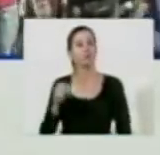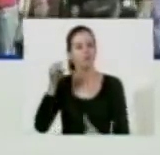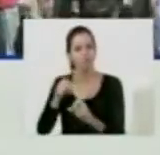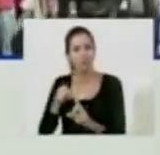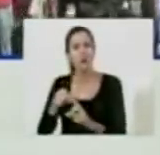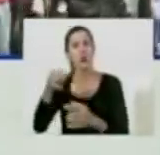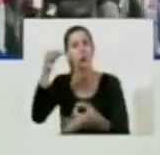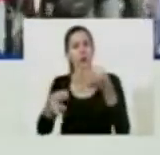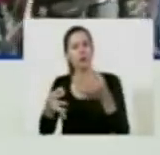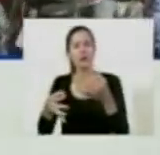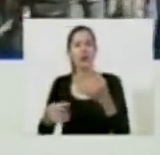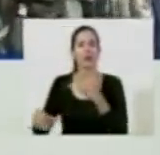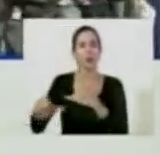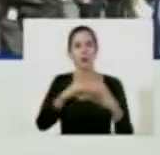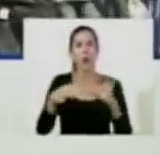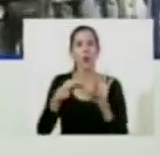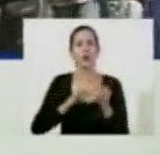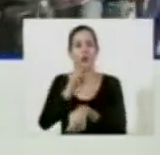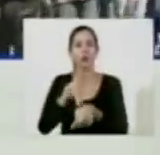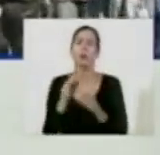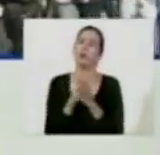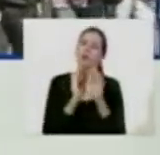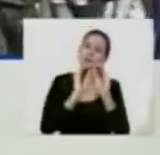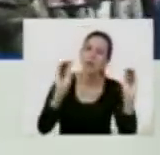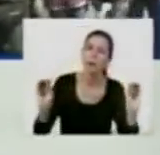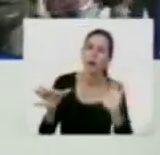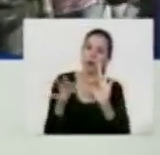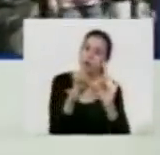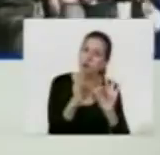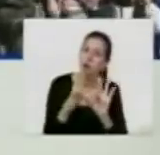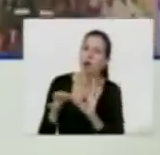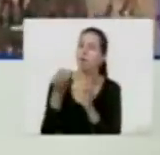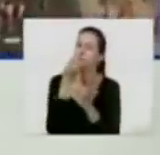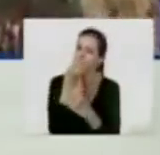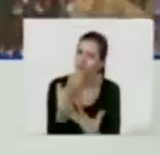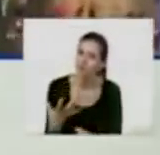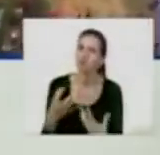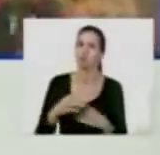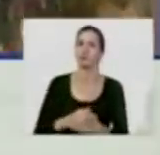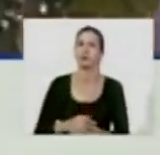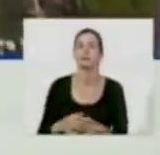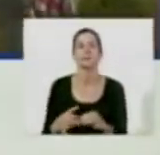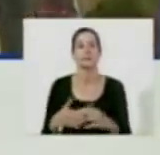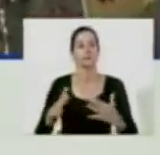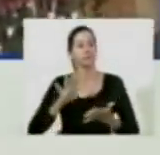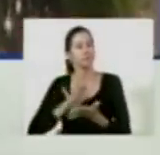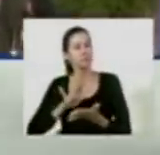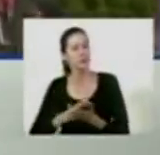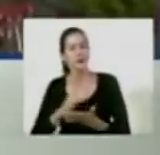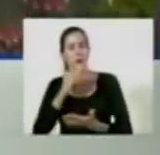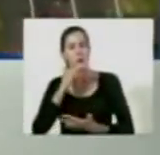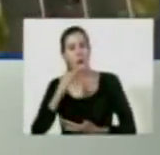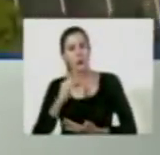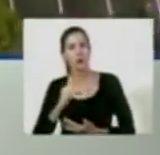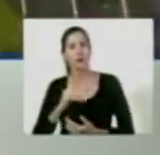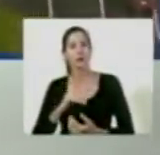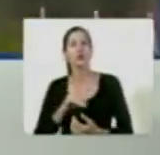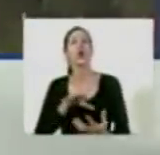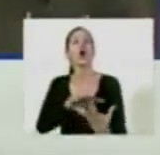nacional. Llamo a la concordia, a la unión, a la armonía, al encuentro entre los venezolanos, y